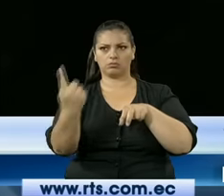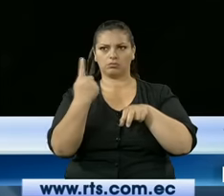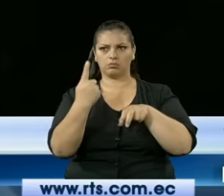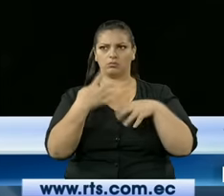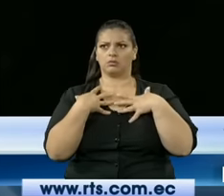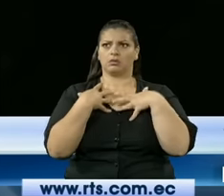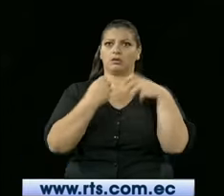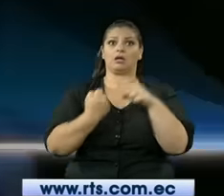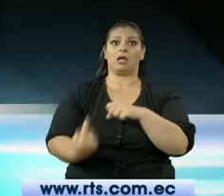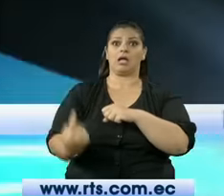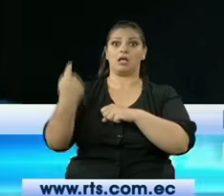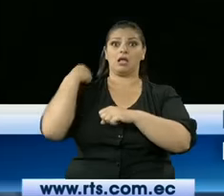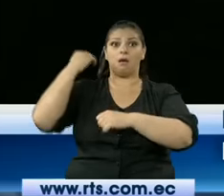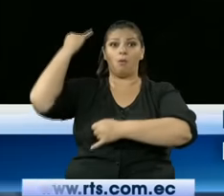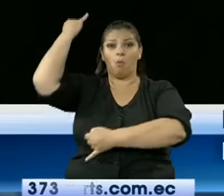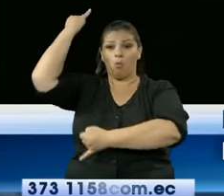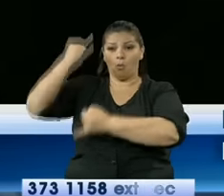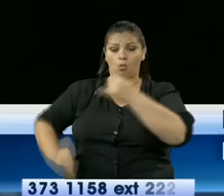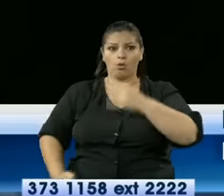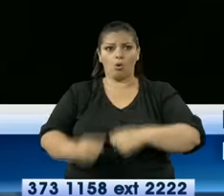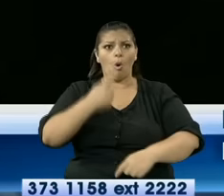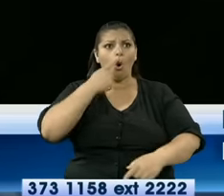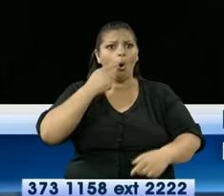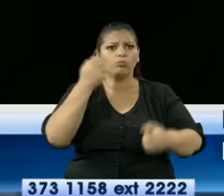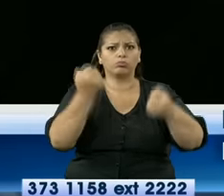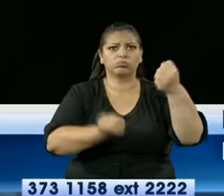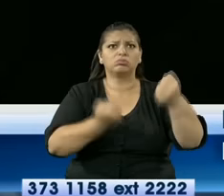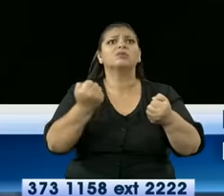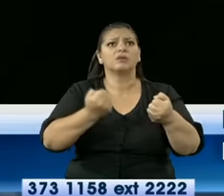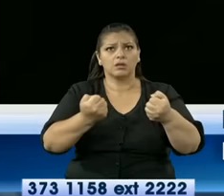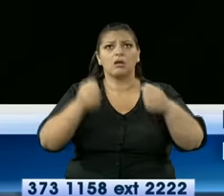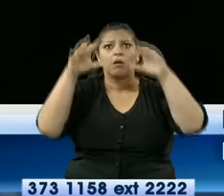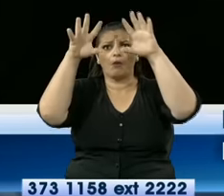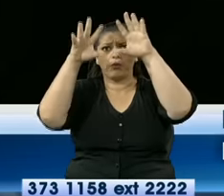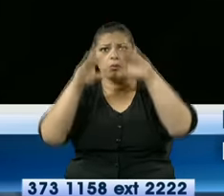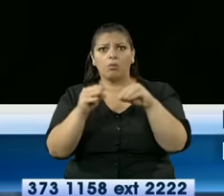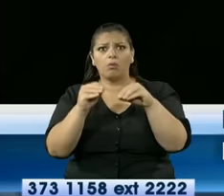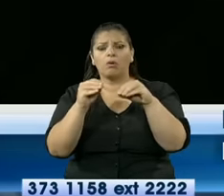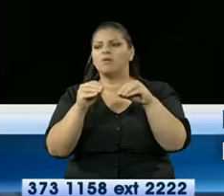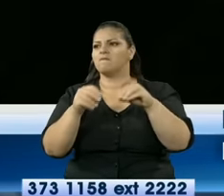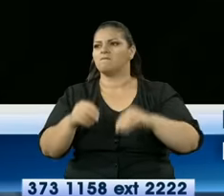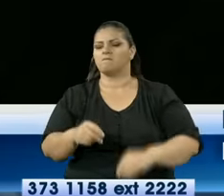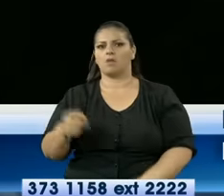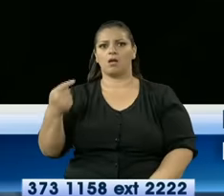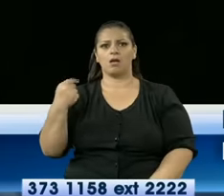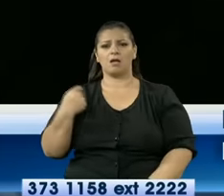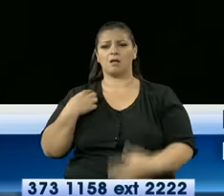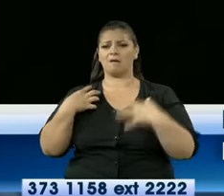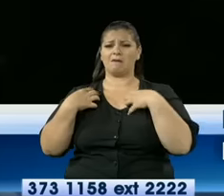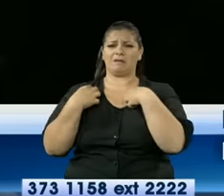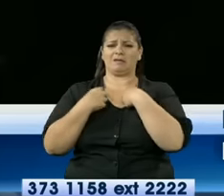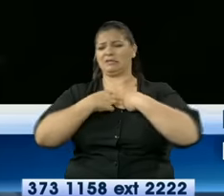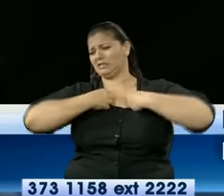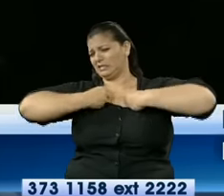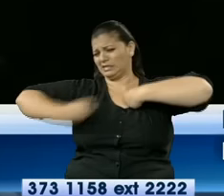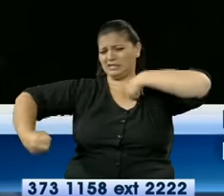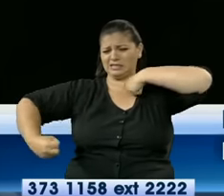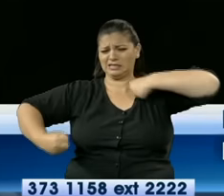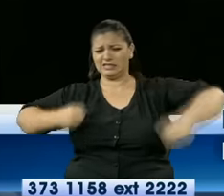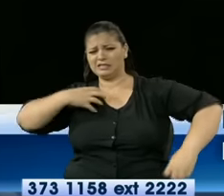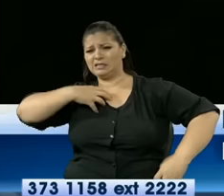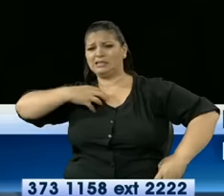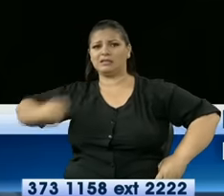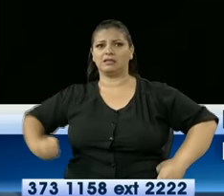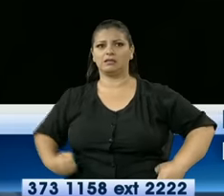el chofer me violó desprendiéndome mis prendas íntimas y dándole el bus,